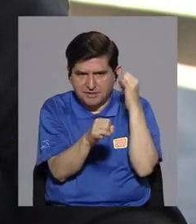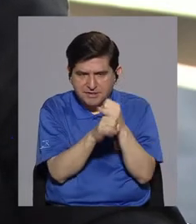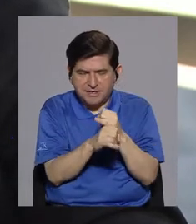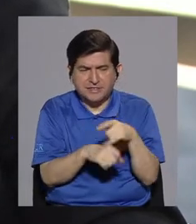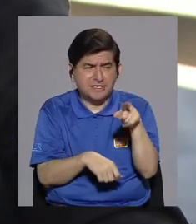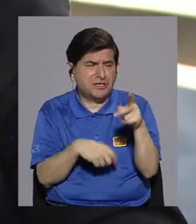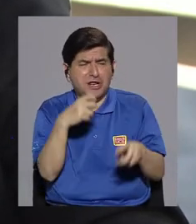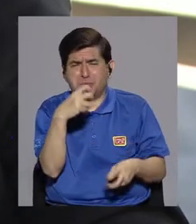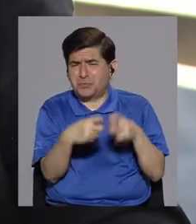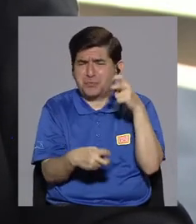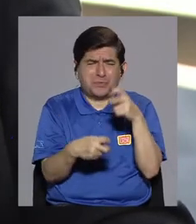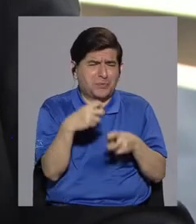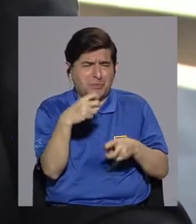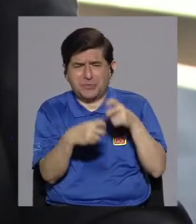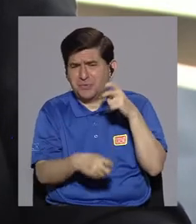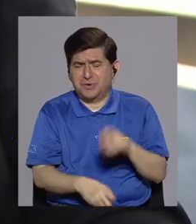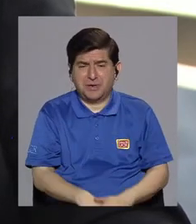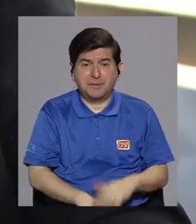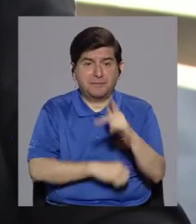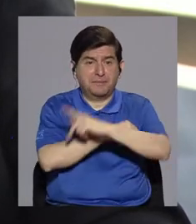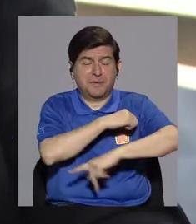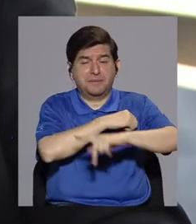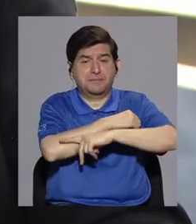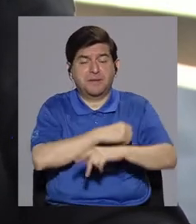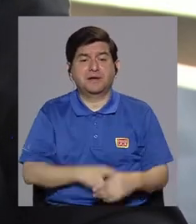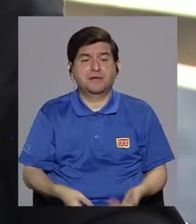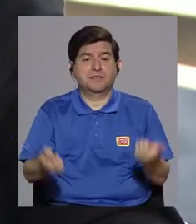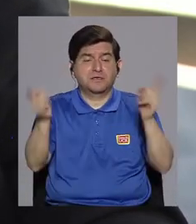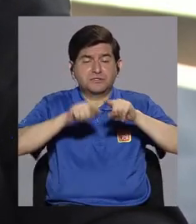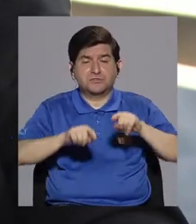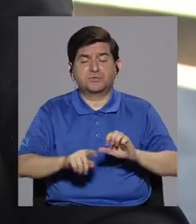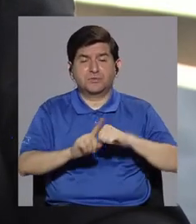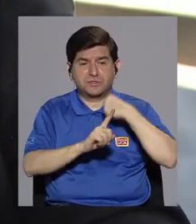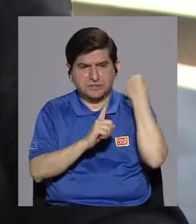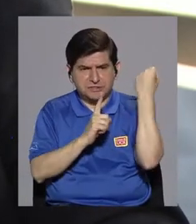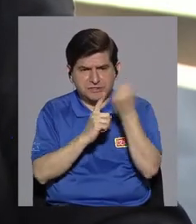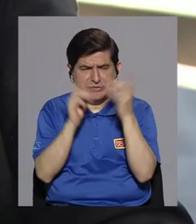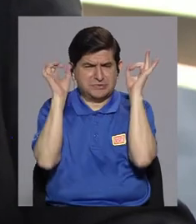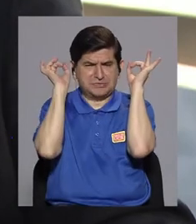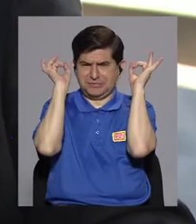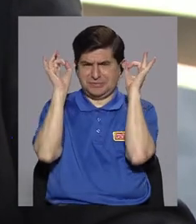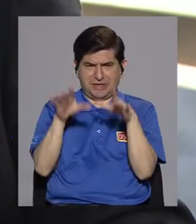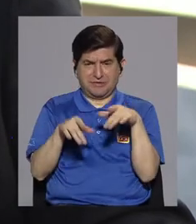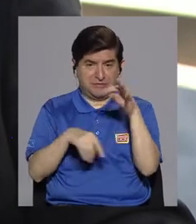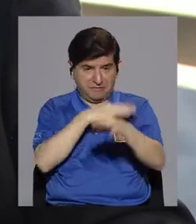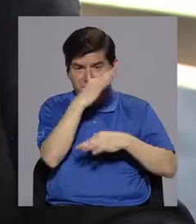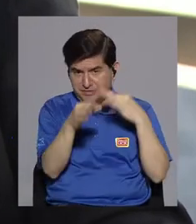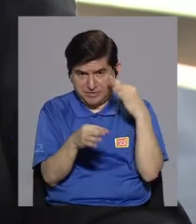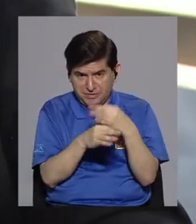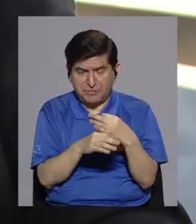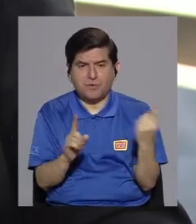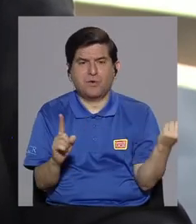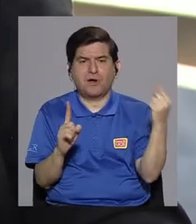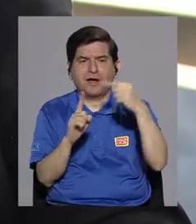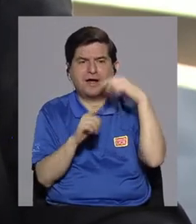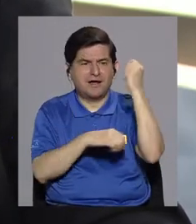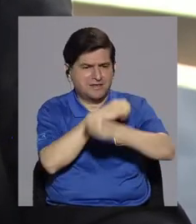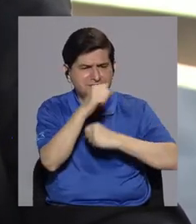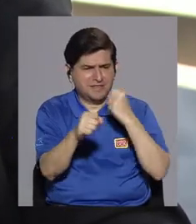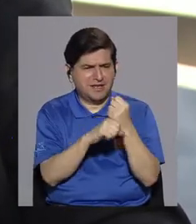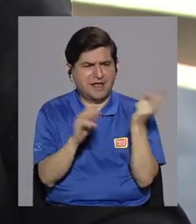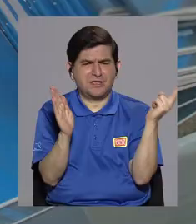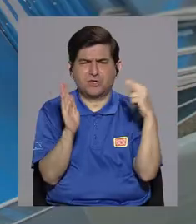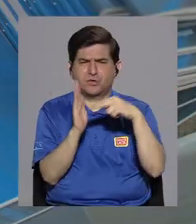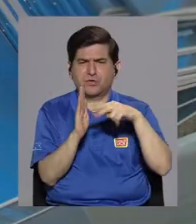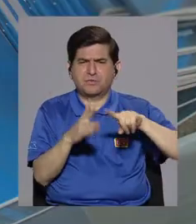un escándalo, digamos, en un país que había ocurrido una catástrofe de esta naturaleza. No fue sino hasta los años